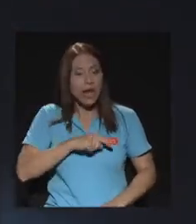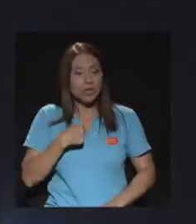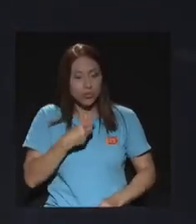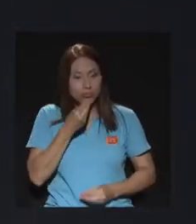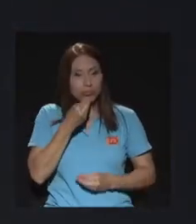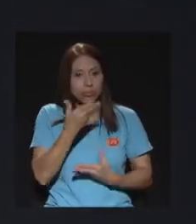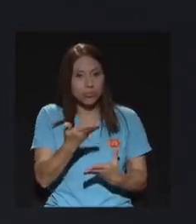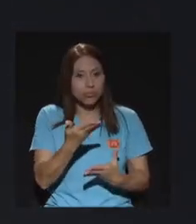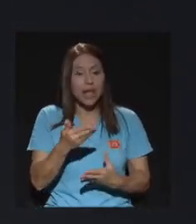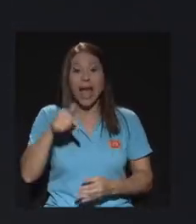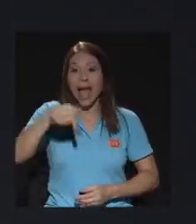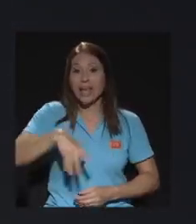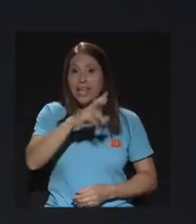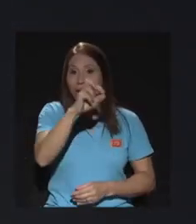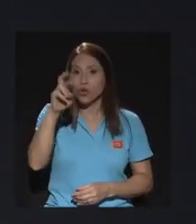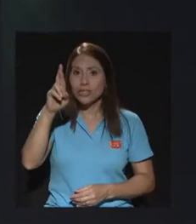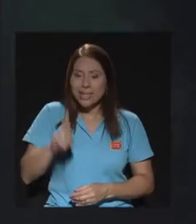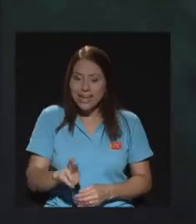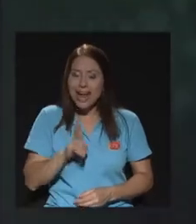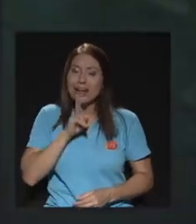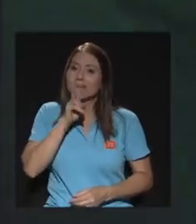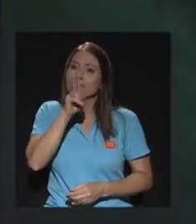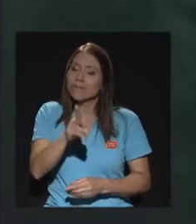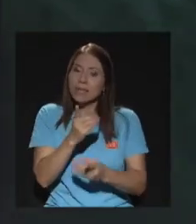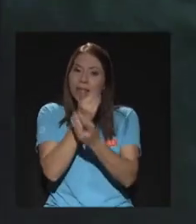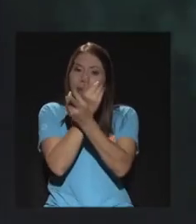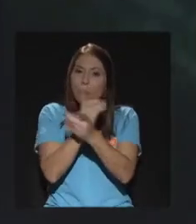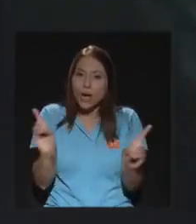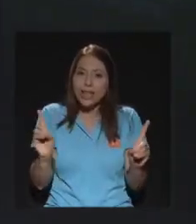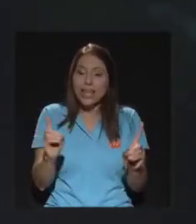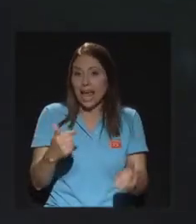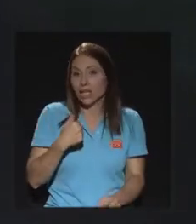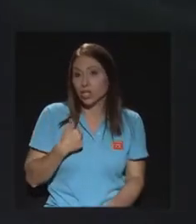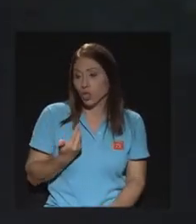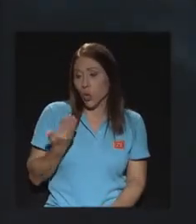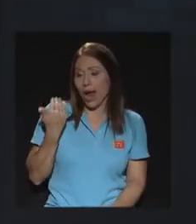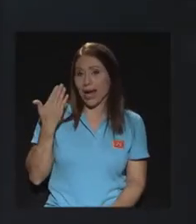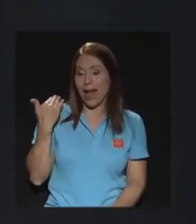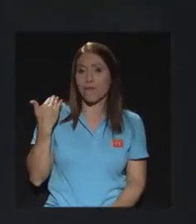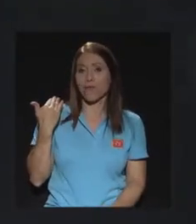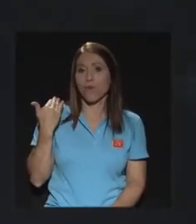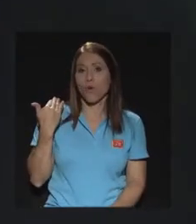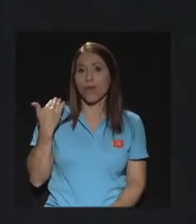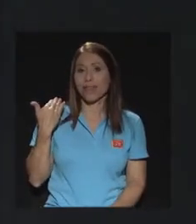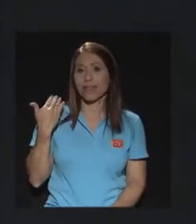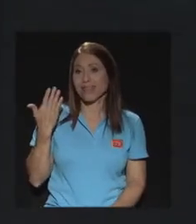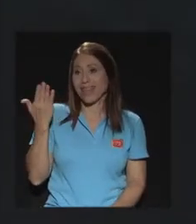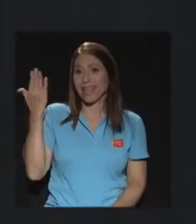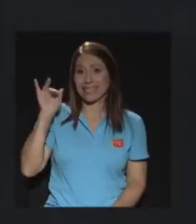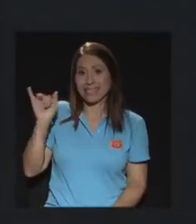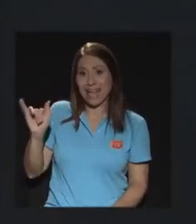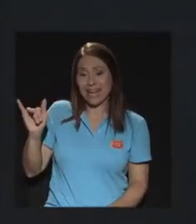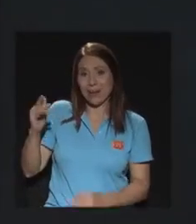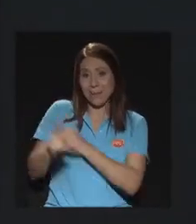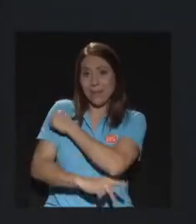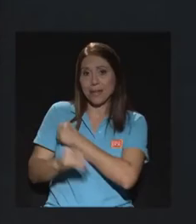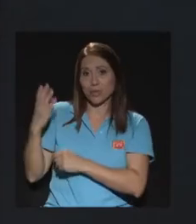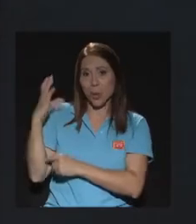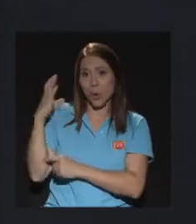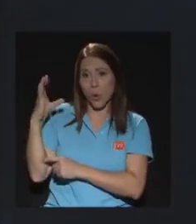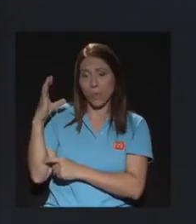es absolutamente democrática. Yo acabo de venir de Colombia, en donde veo que solamente